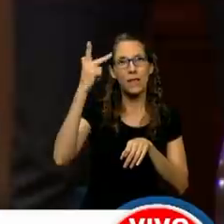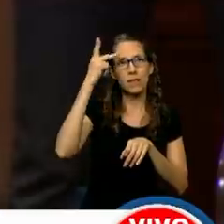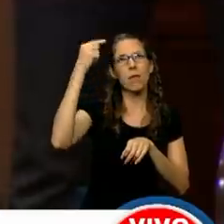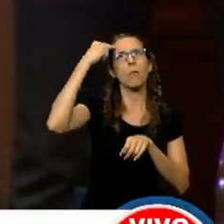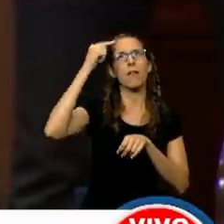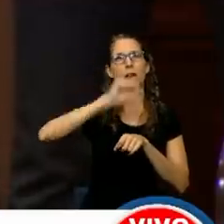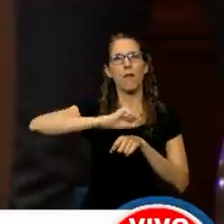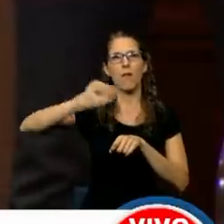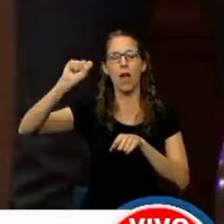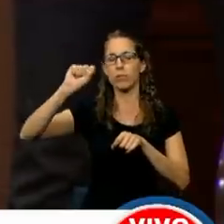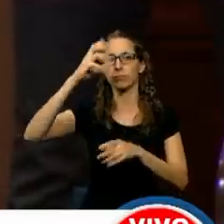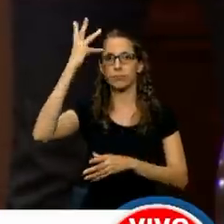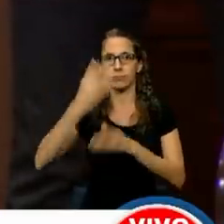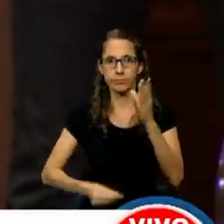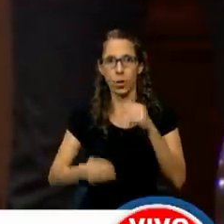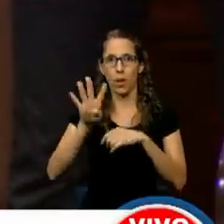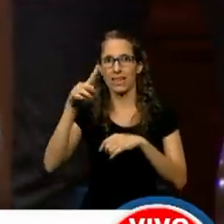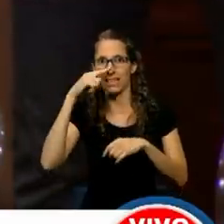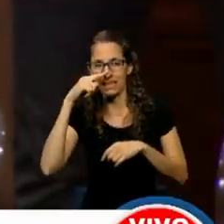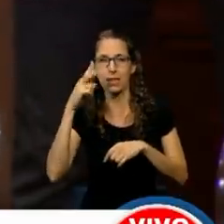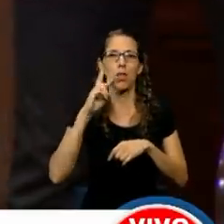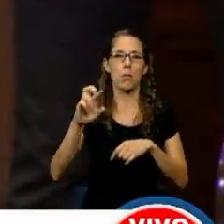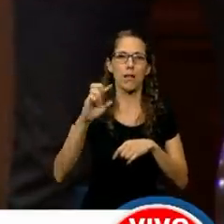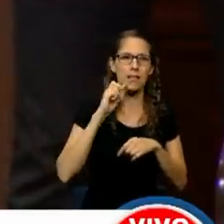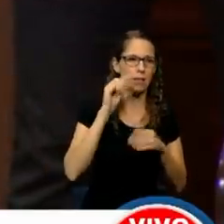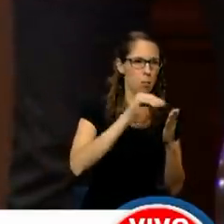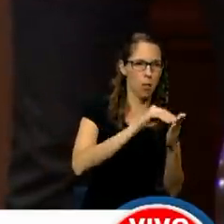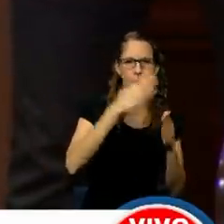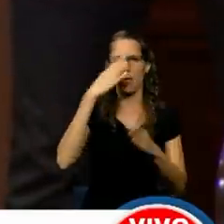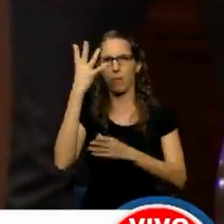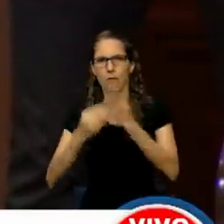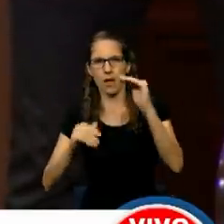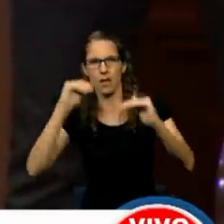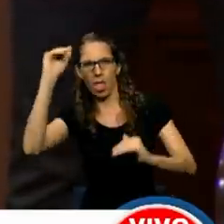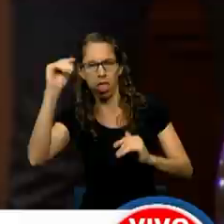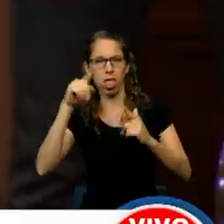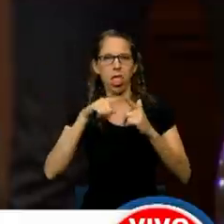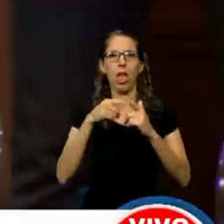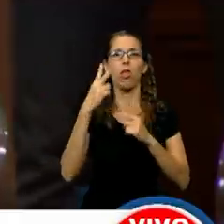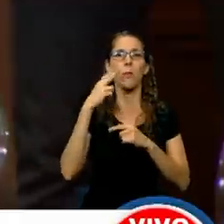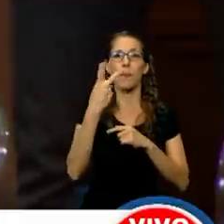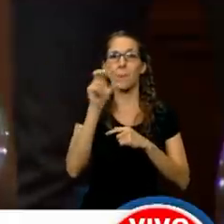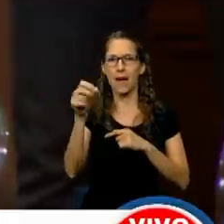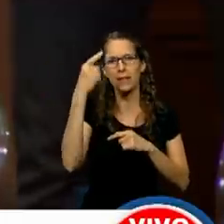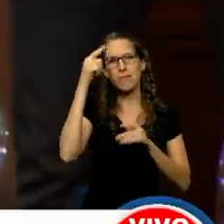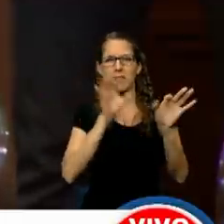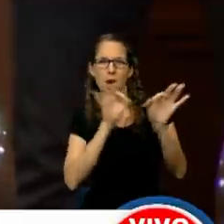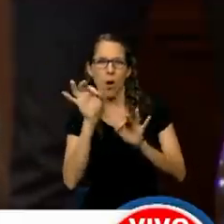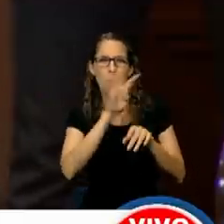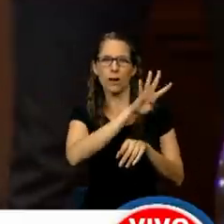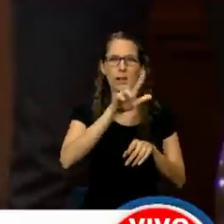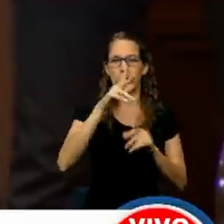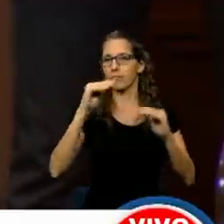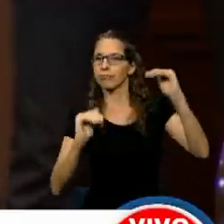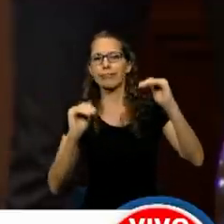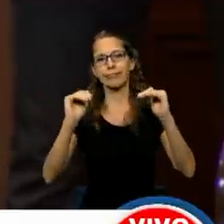47 puntos 27 puntos 2019 53 puntos en 2020 pronosticada casi 43 por ciento 36